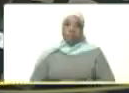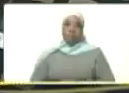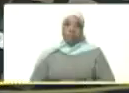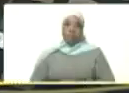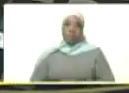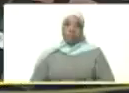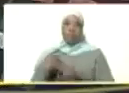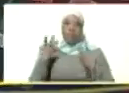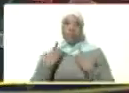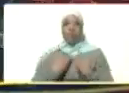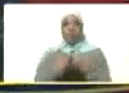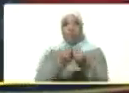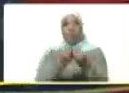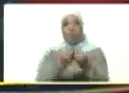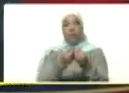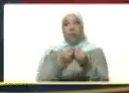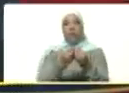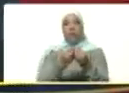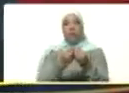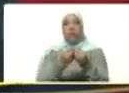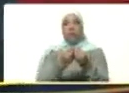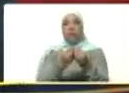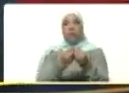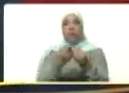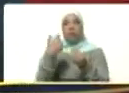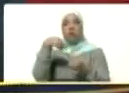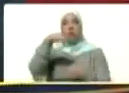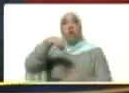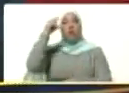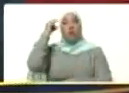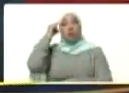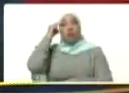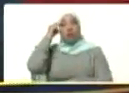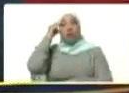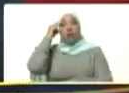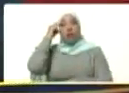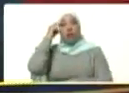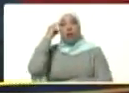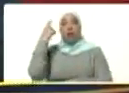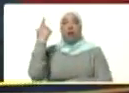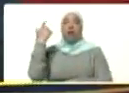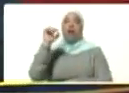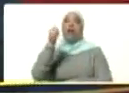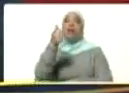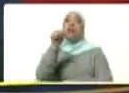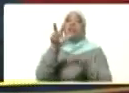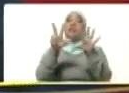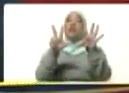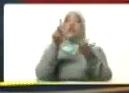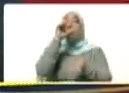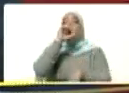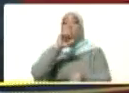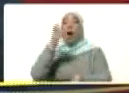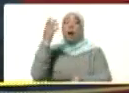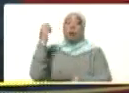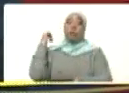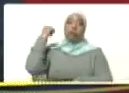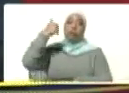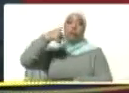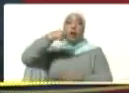compañeras y compañeros, un día como hoy, hace 18 años, se firmó